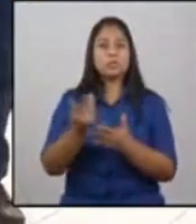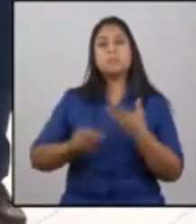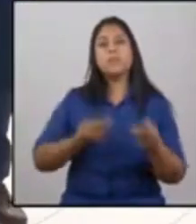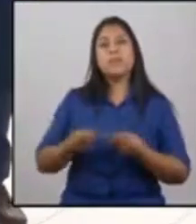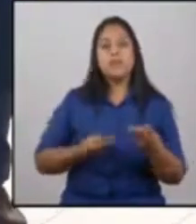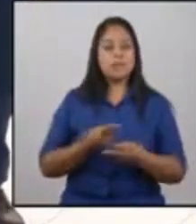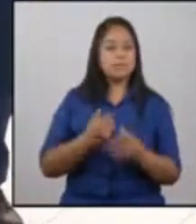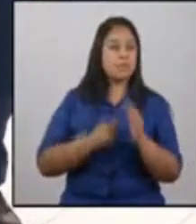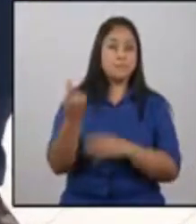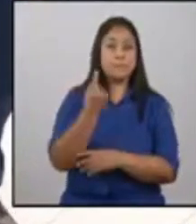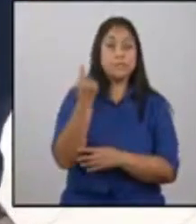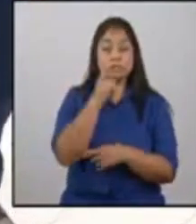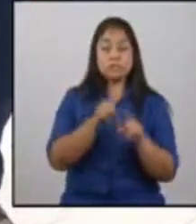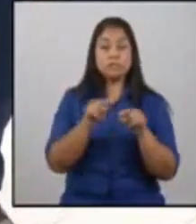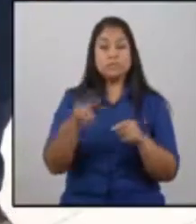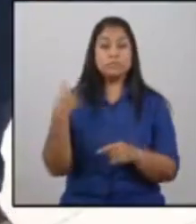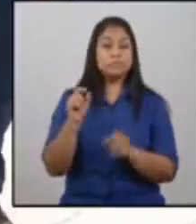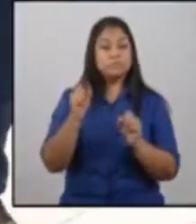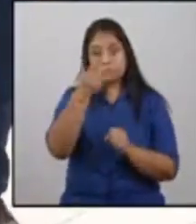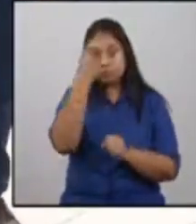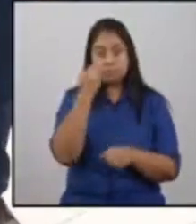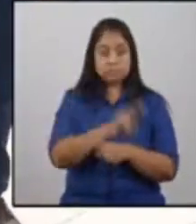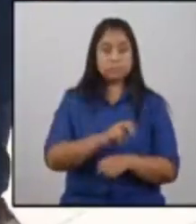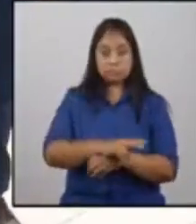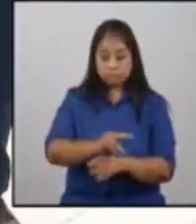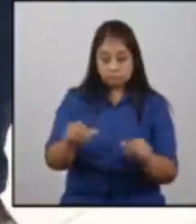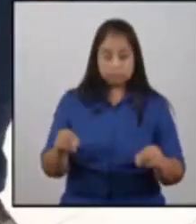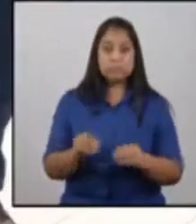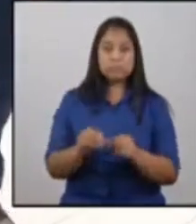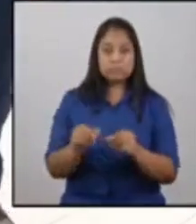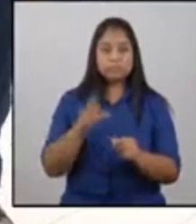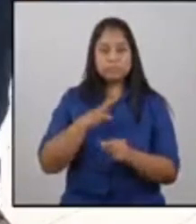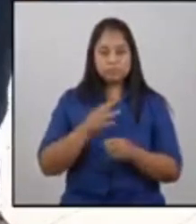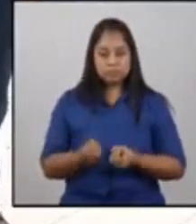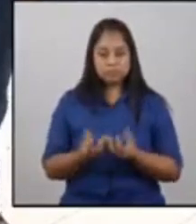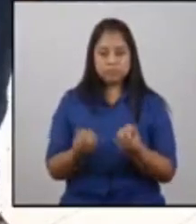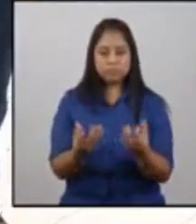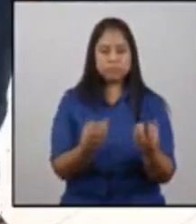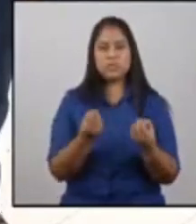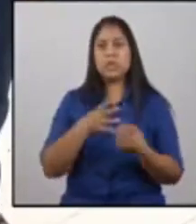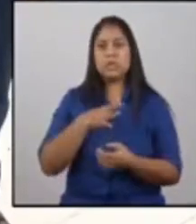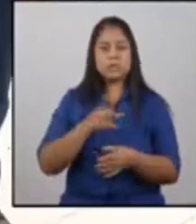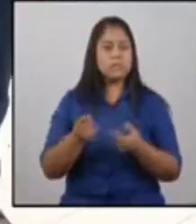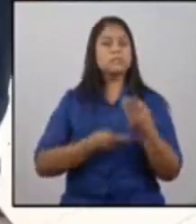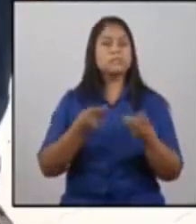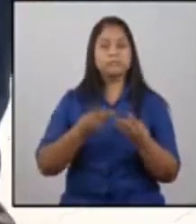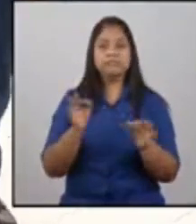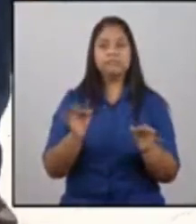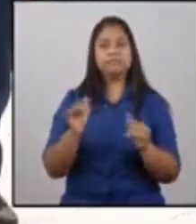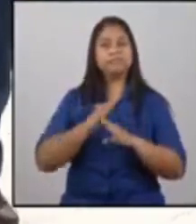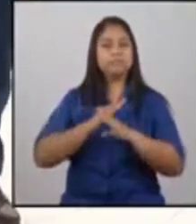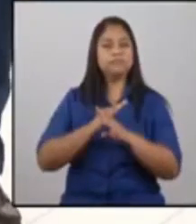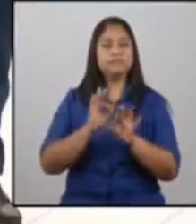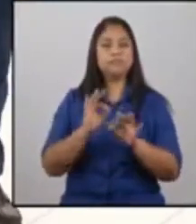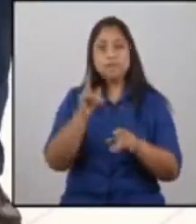tan imprescindibles para que trabajando la tierra se sepa al final que su producto tiene un mercado seguro. Y ese mercado puede